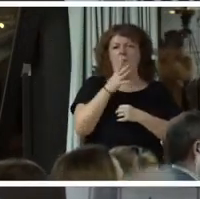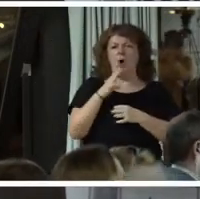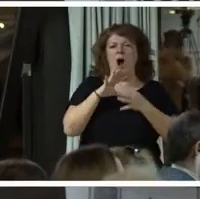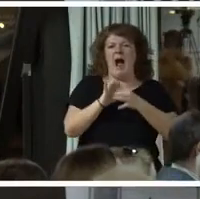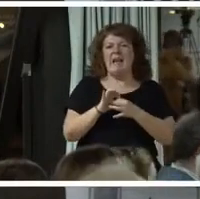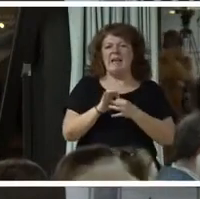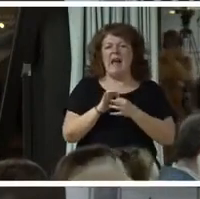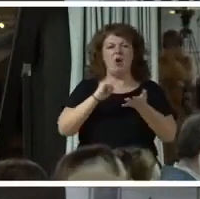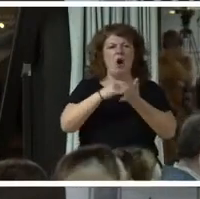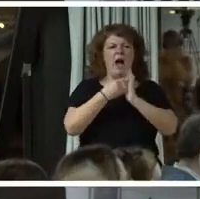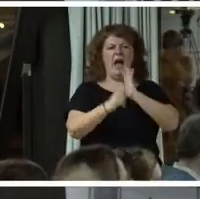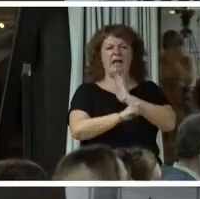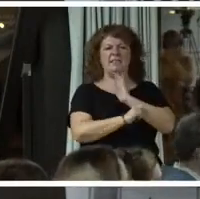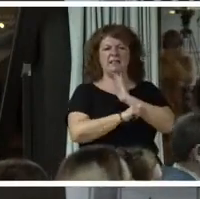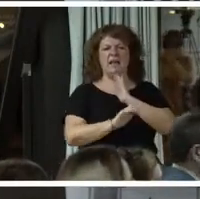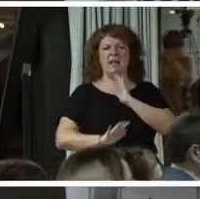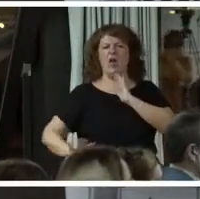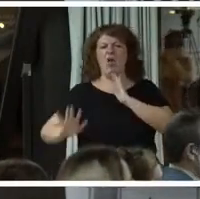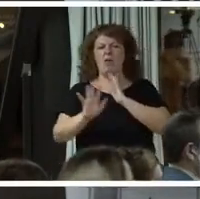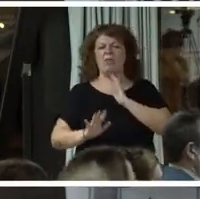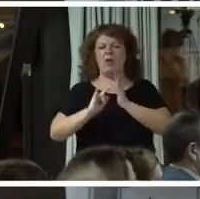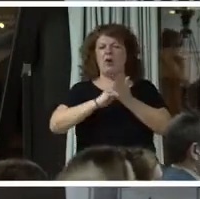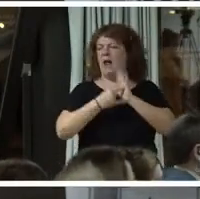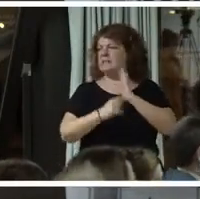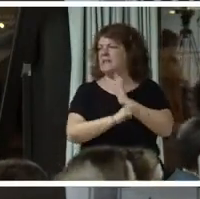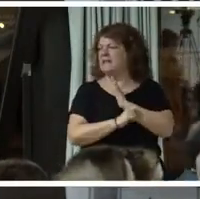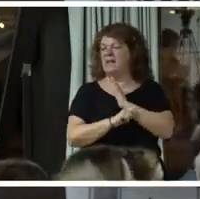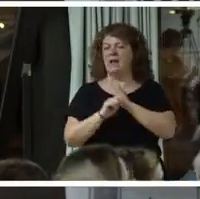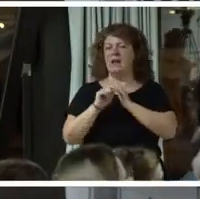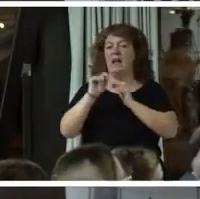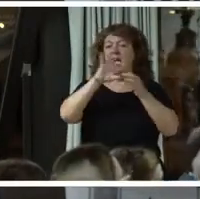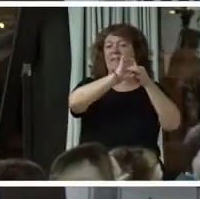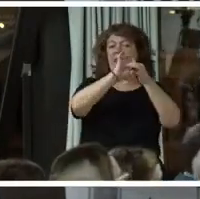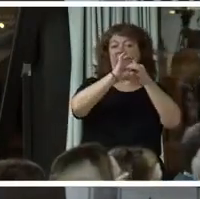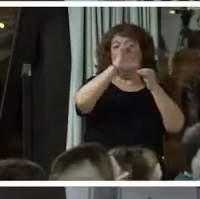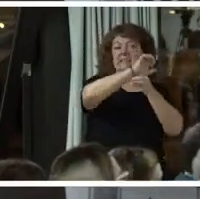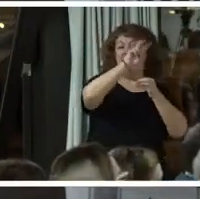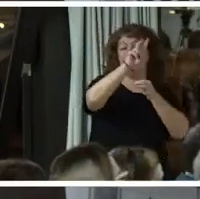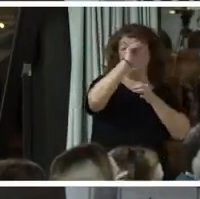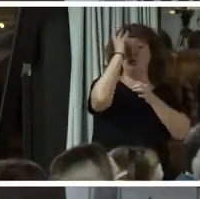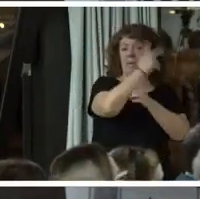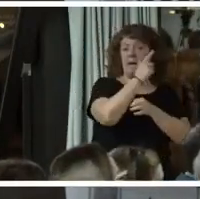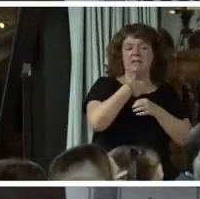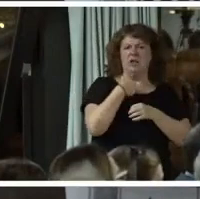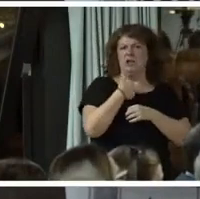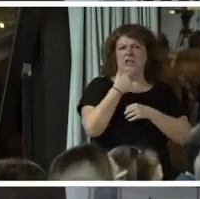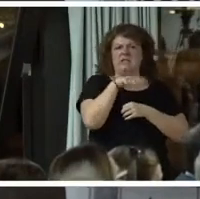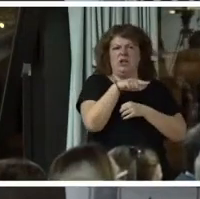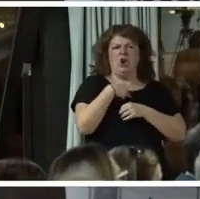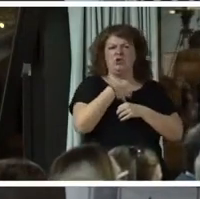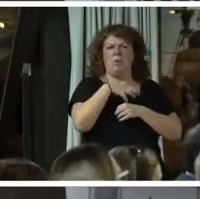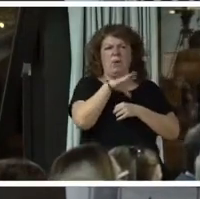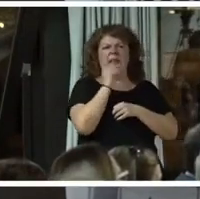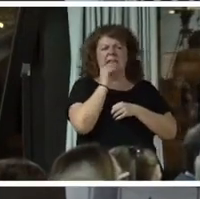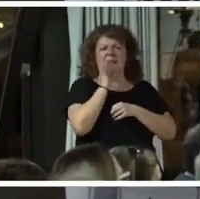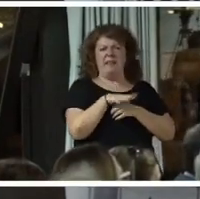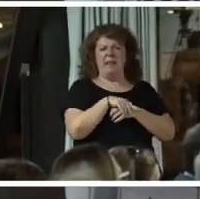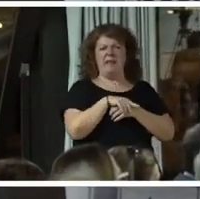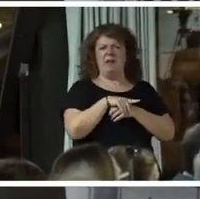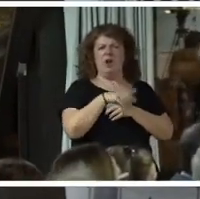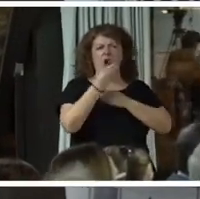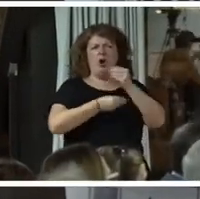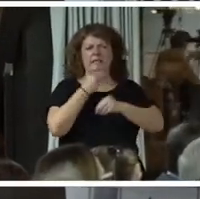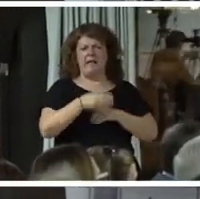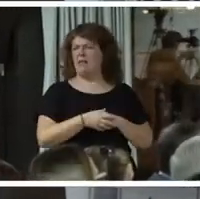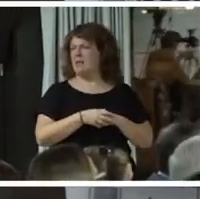aliados estratégicos en un lugar estratégico de los Estados Unidos de América si no no se podría entender que se les permita hacer lo que